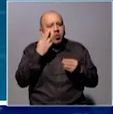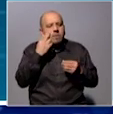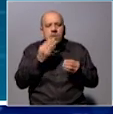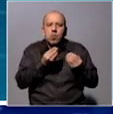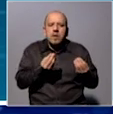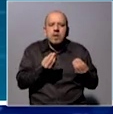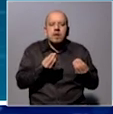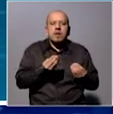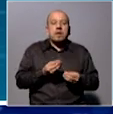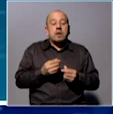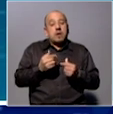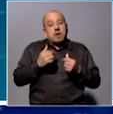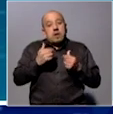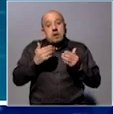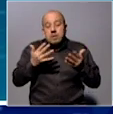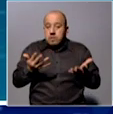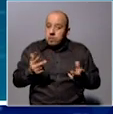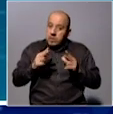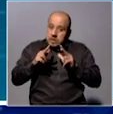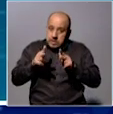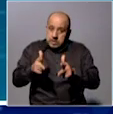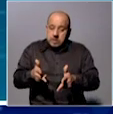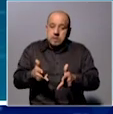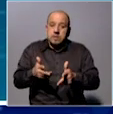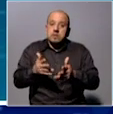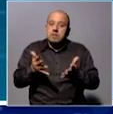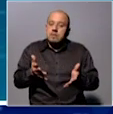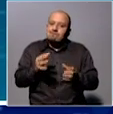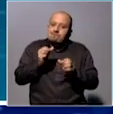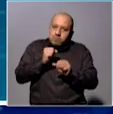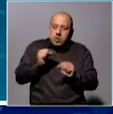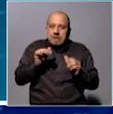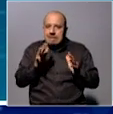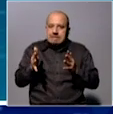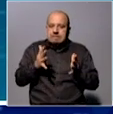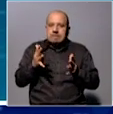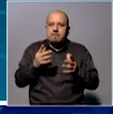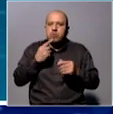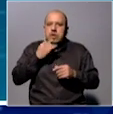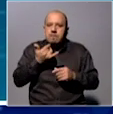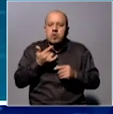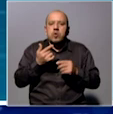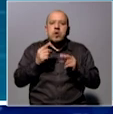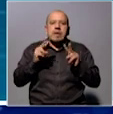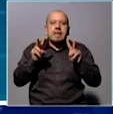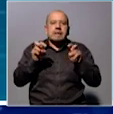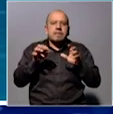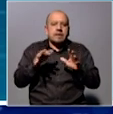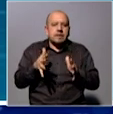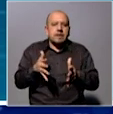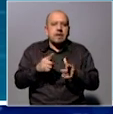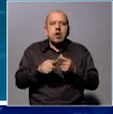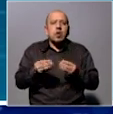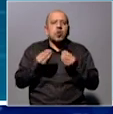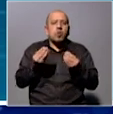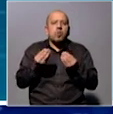problemáticas? Y voy a decir algo que por ahí puede sonar fuerte, pero, ajá, por ejemplo, ¿cómo